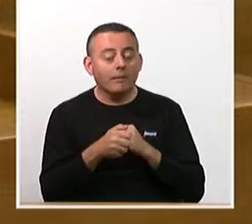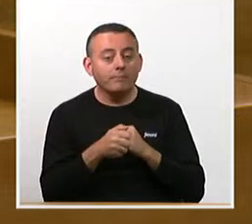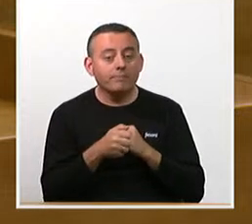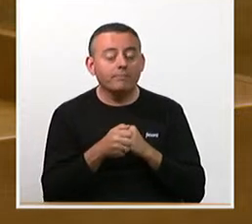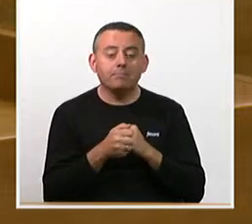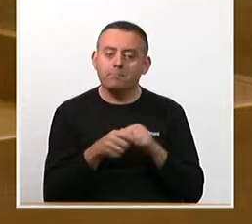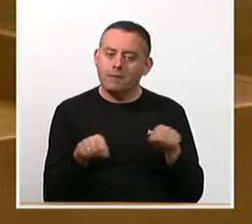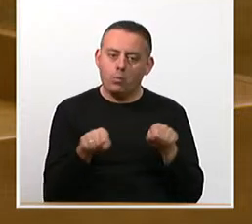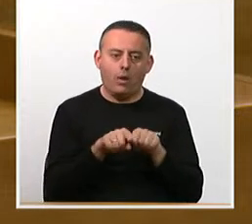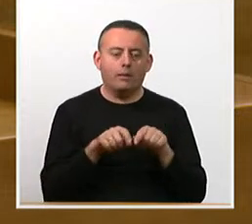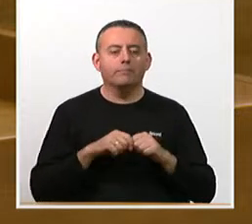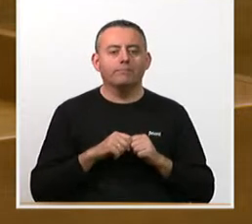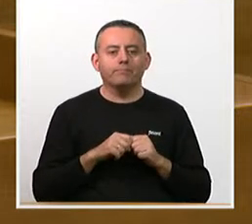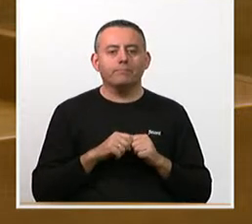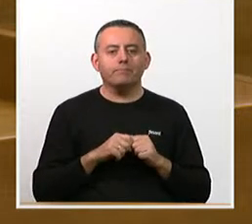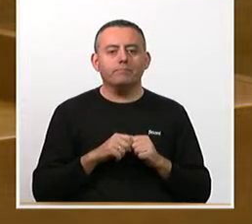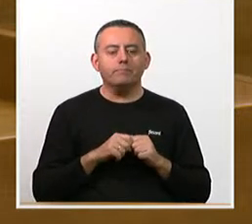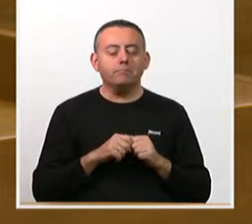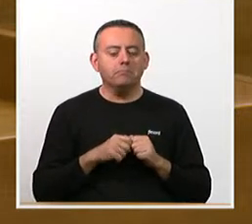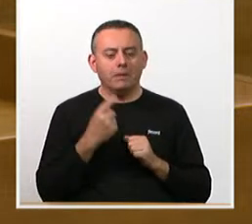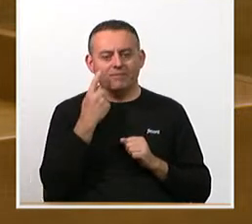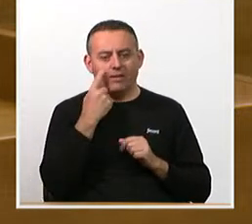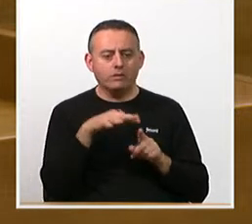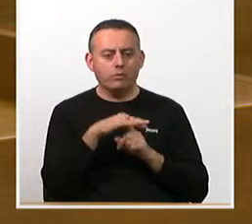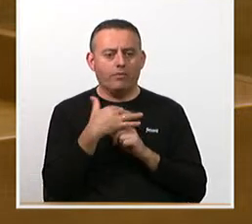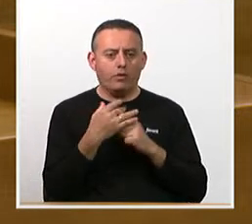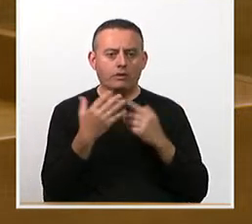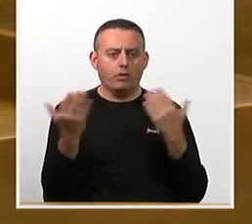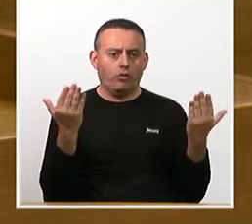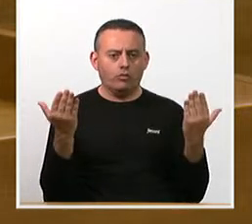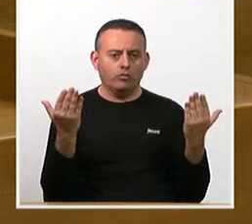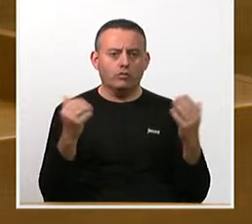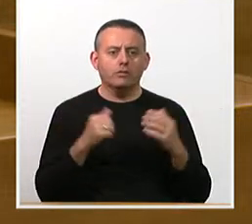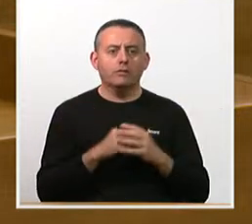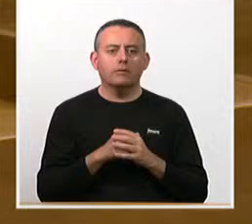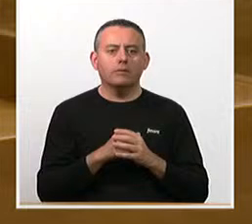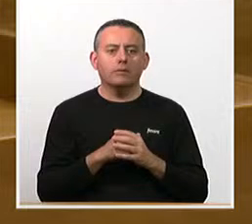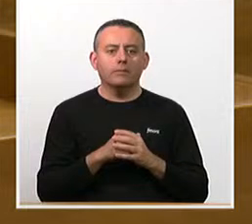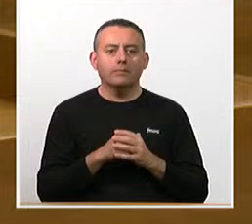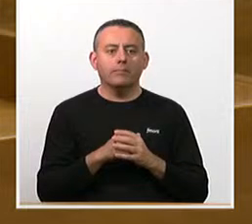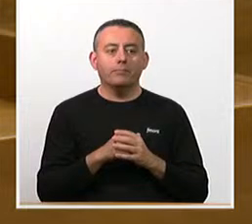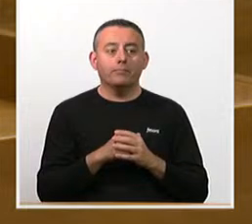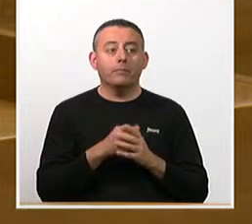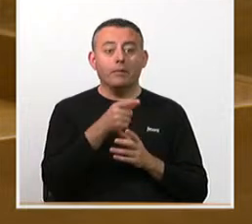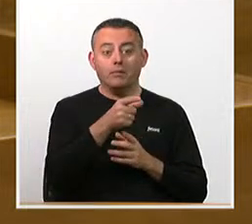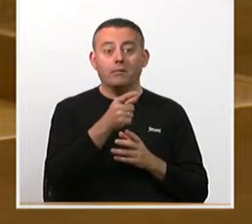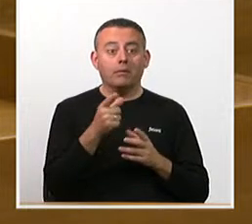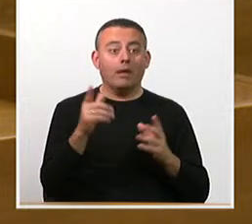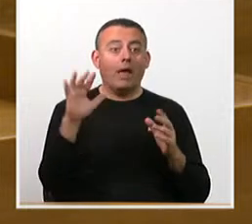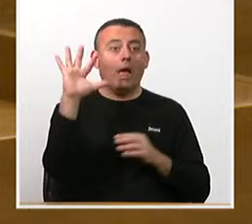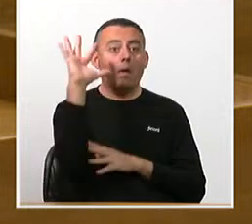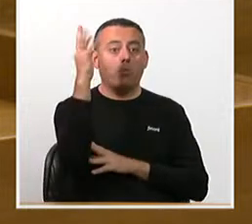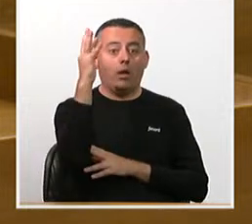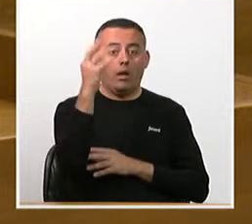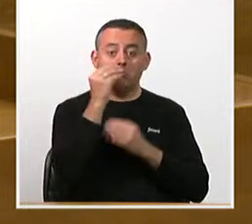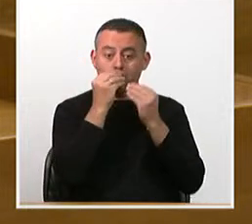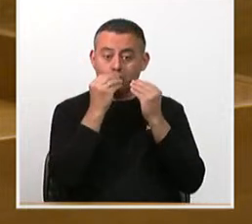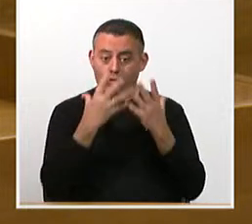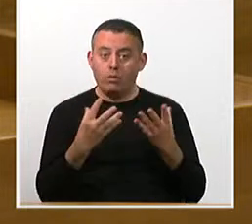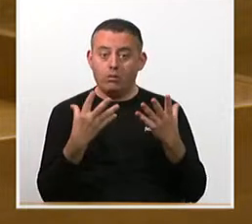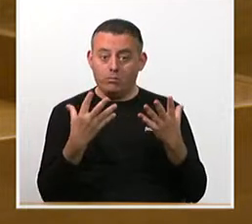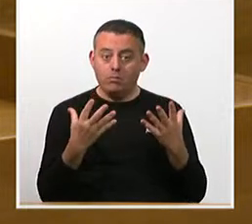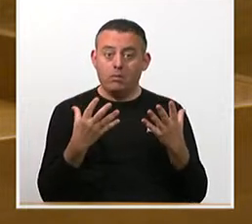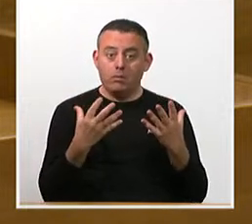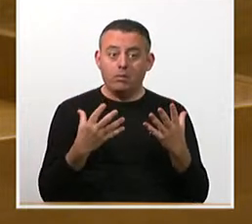lo mismo podemos observar dos situaciones opuestas la clemenules debido a unas condiciones climáticas propicias para ella se ha mantenido el